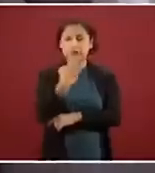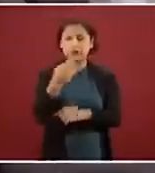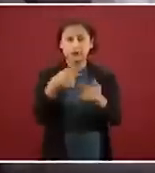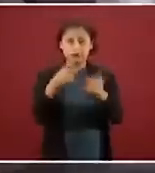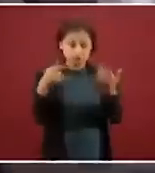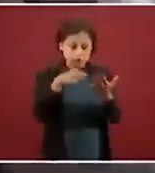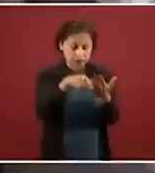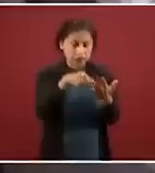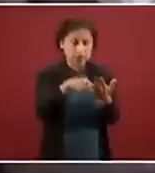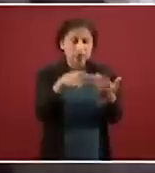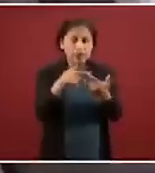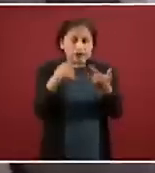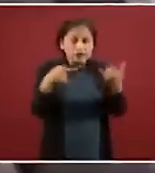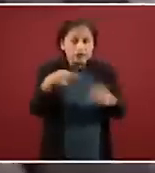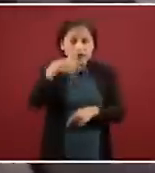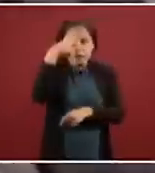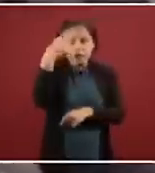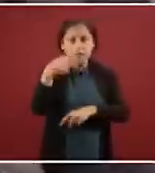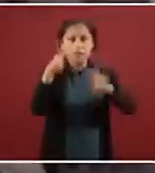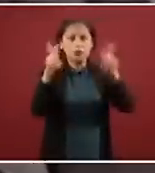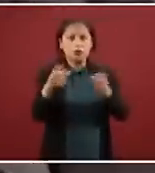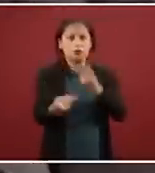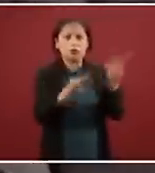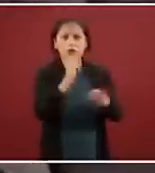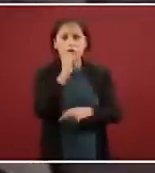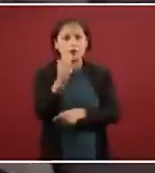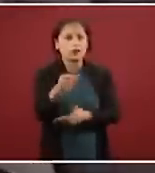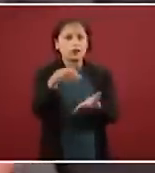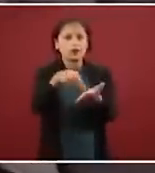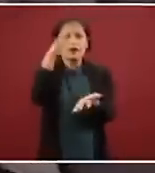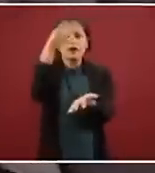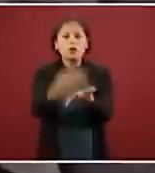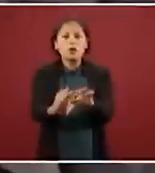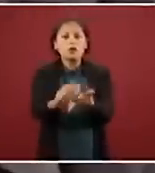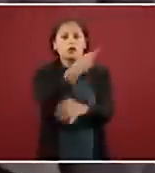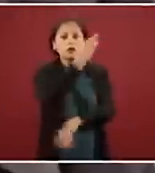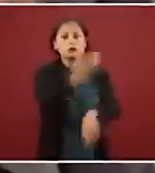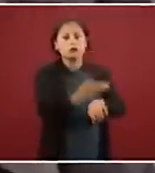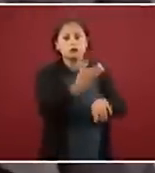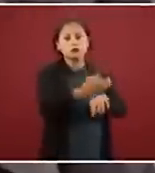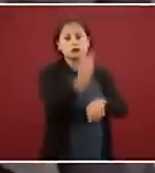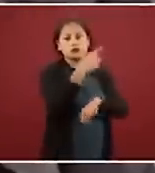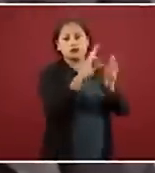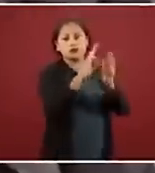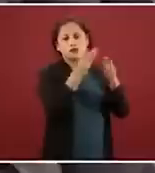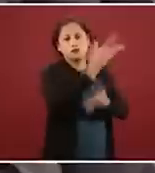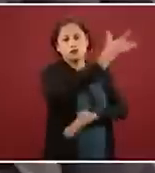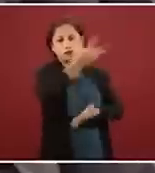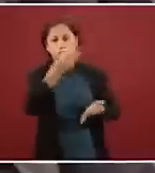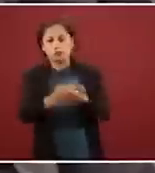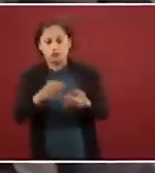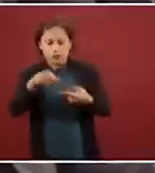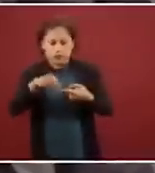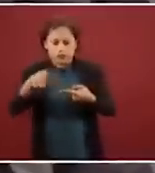una sola cosa de nuestra realidad. Tienen un modelo gringo copiado donde lo que preguntan primero es si sufre de estreñimiento, primera